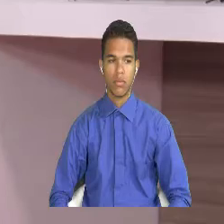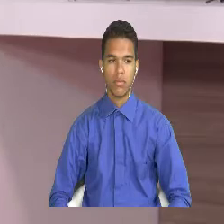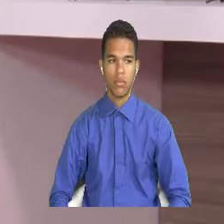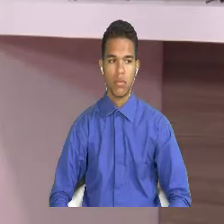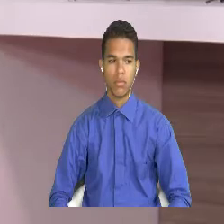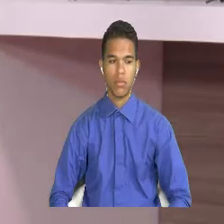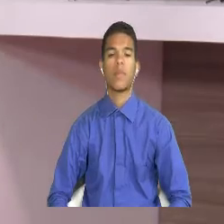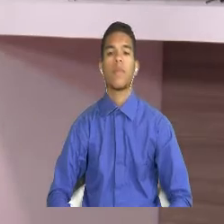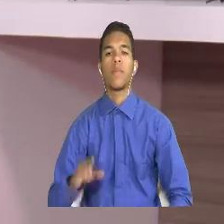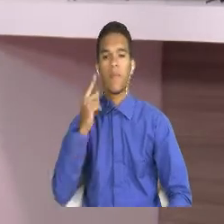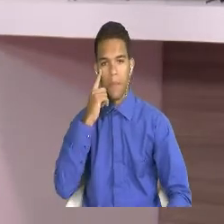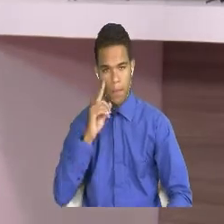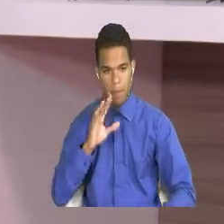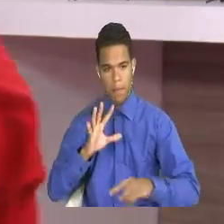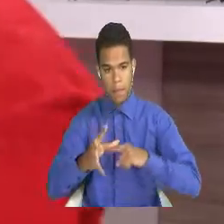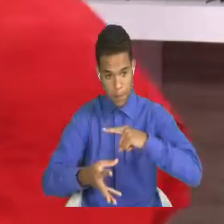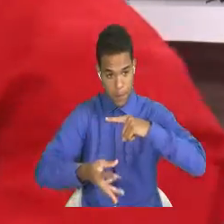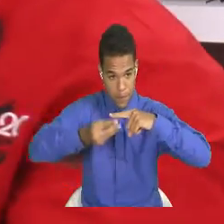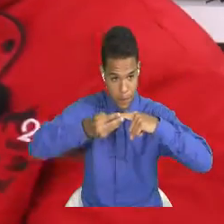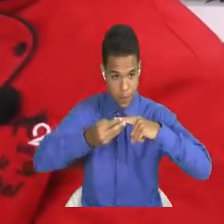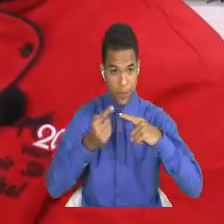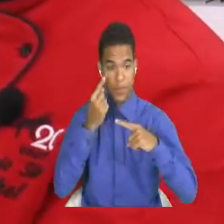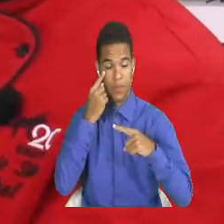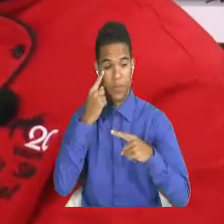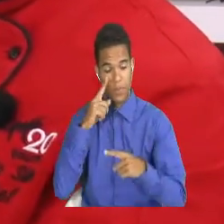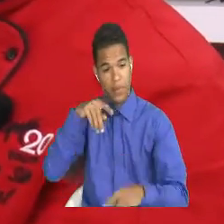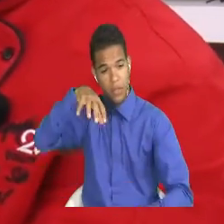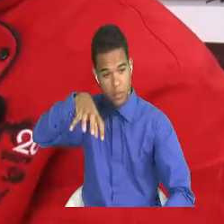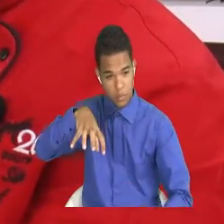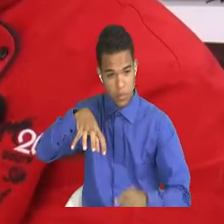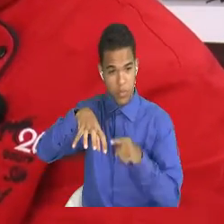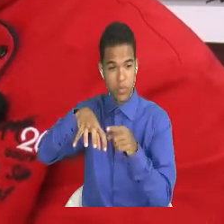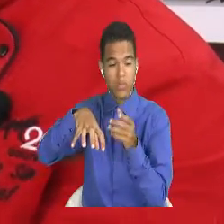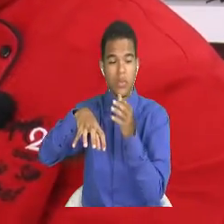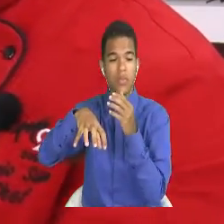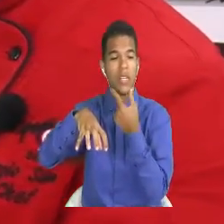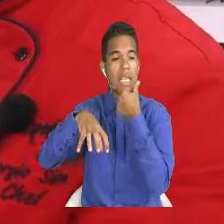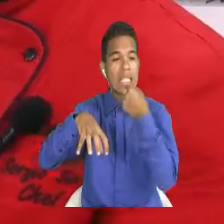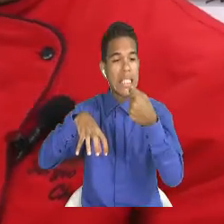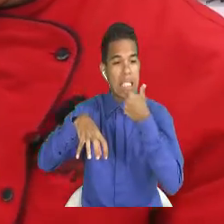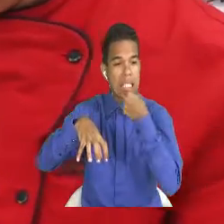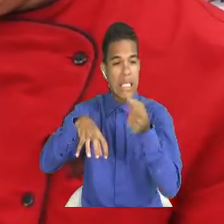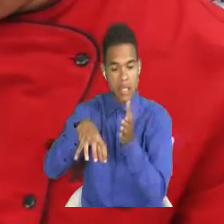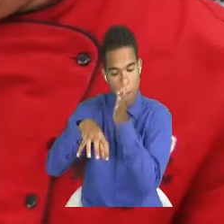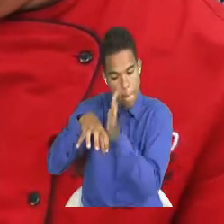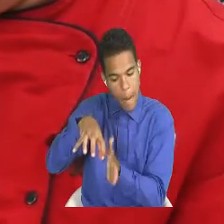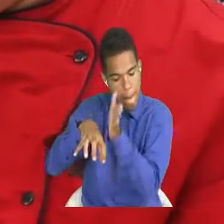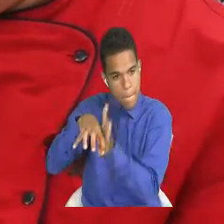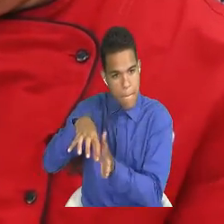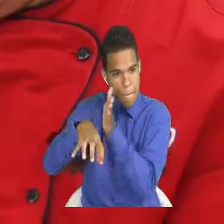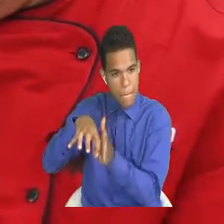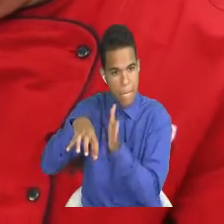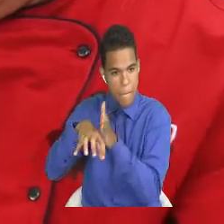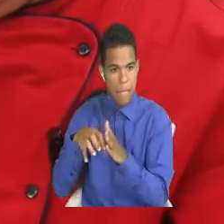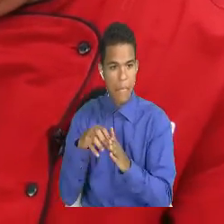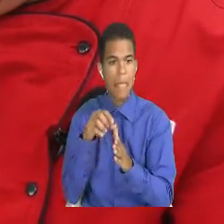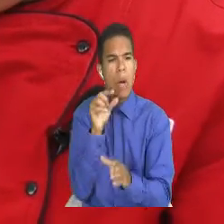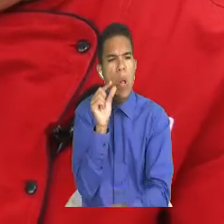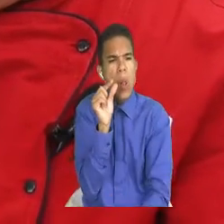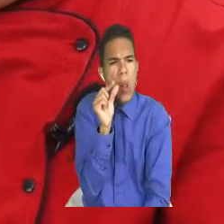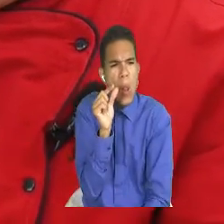Voy a adicionar otra vez el cubo ahí. ¿Cuál es la idea? Que quede bien cubierto y que quede con una capa de queso gruesa.